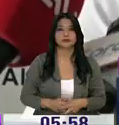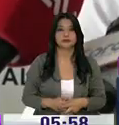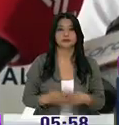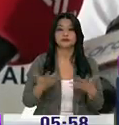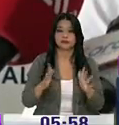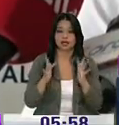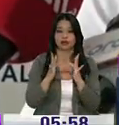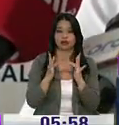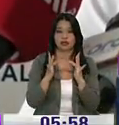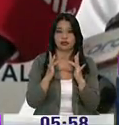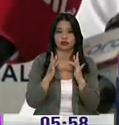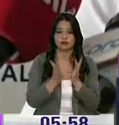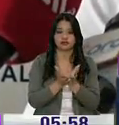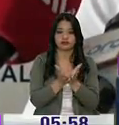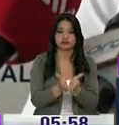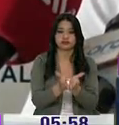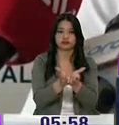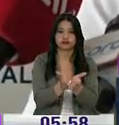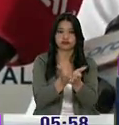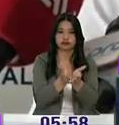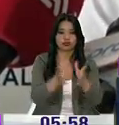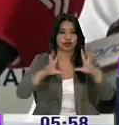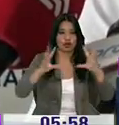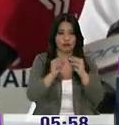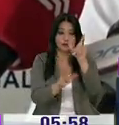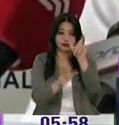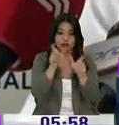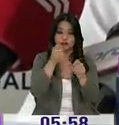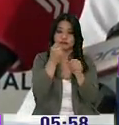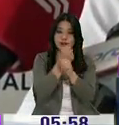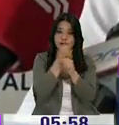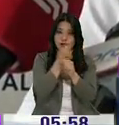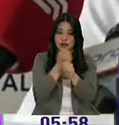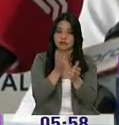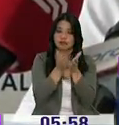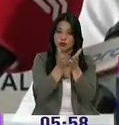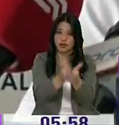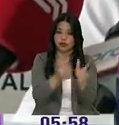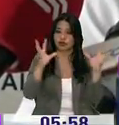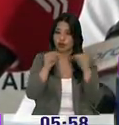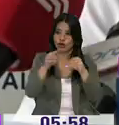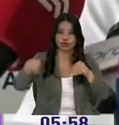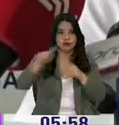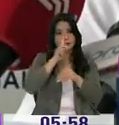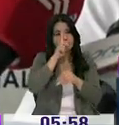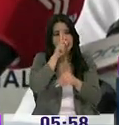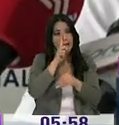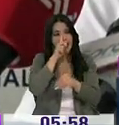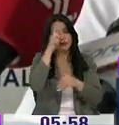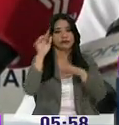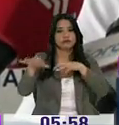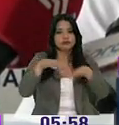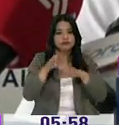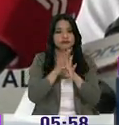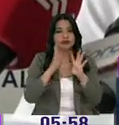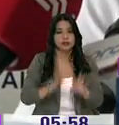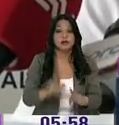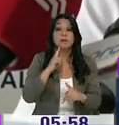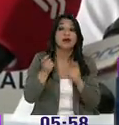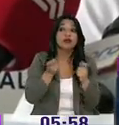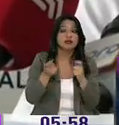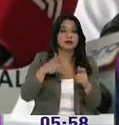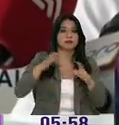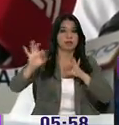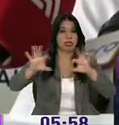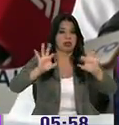con navieras, con toda la gente que trabaja alrededor de puertos, justamente para poder precautelar que no haya más contagio. A